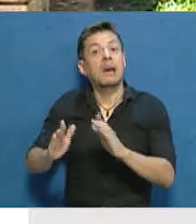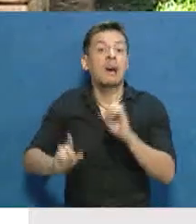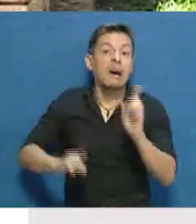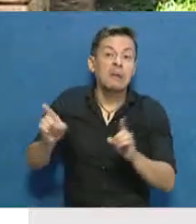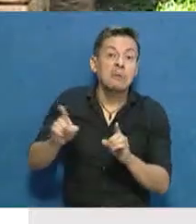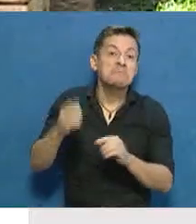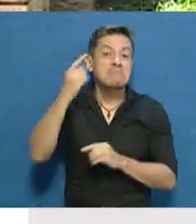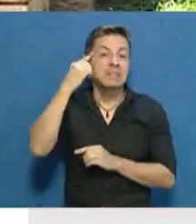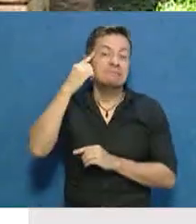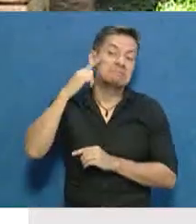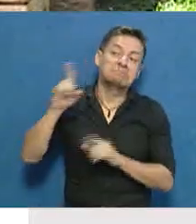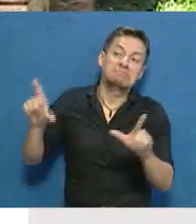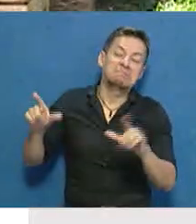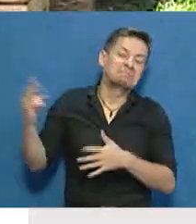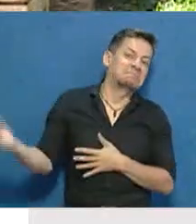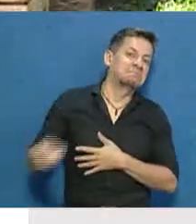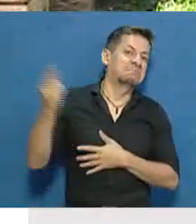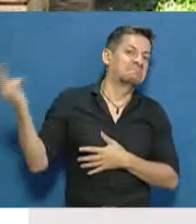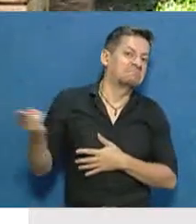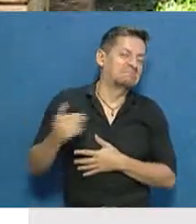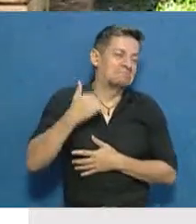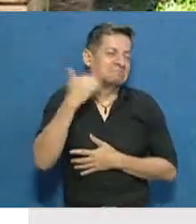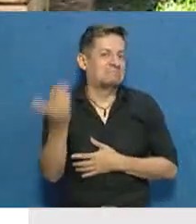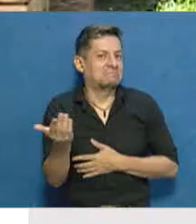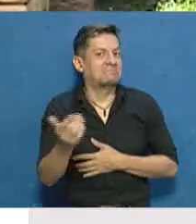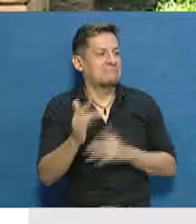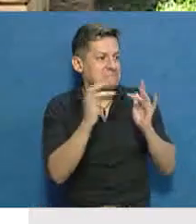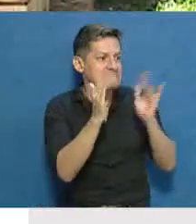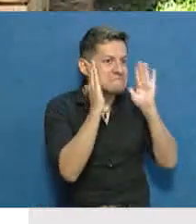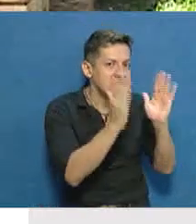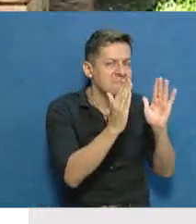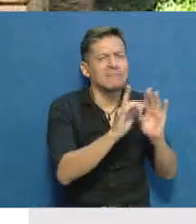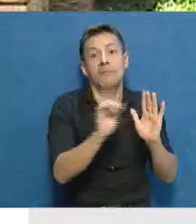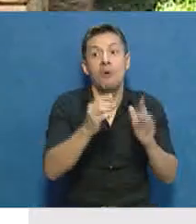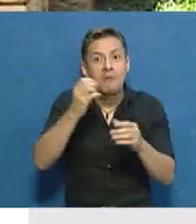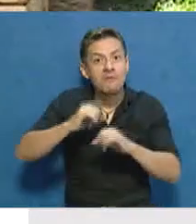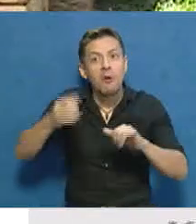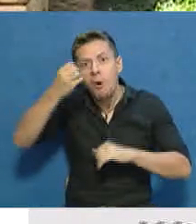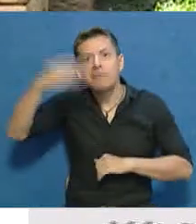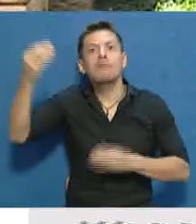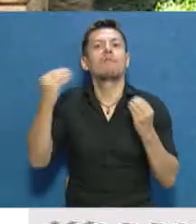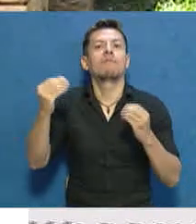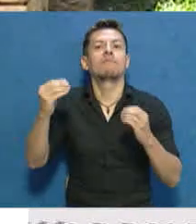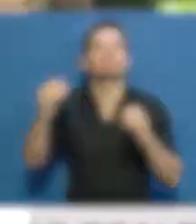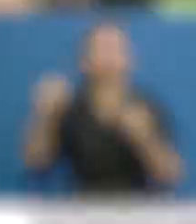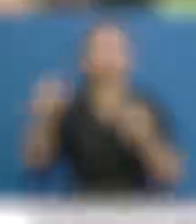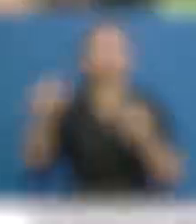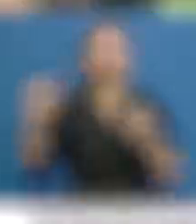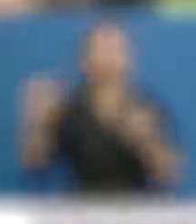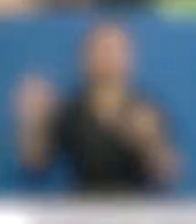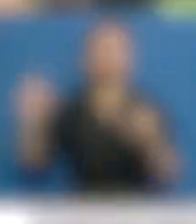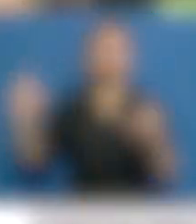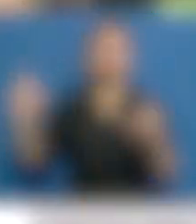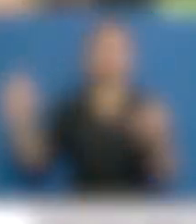tengamos los argentinos, de todas las vías habidas por haber, bueno, la información oficial está a través de los medios tradicionales.